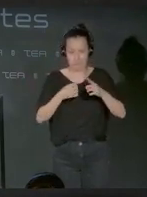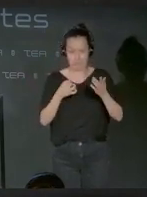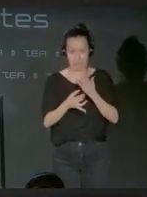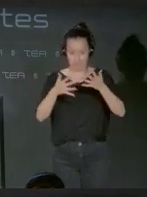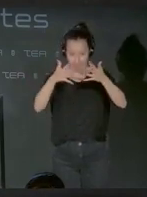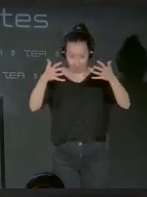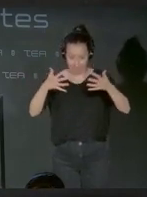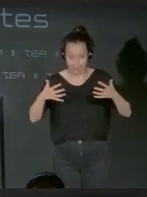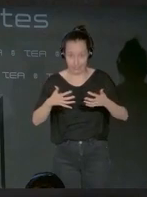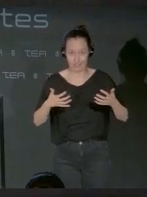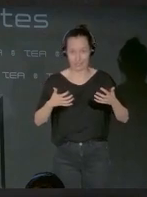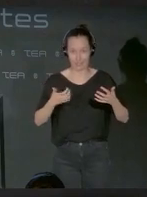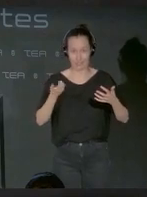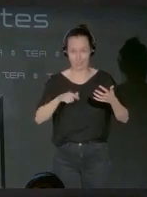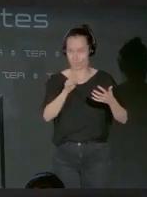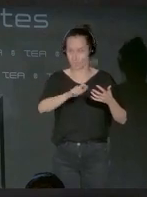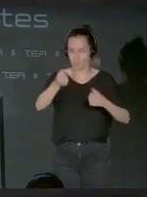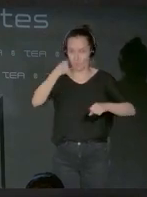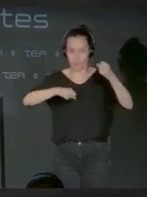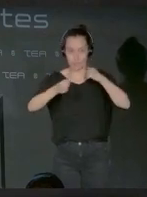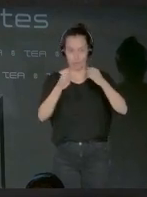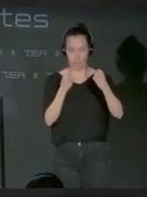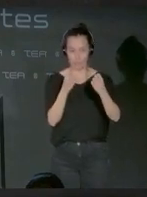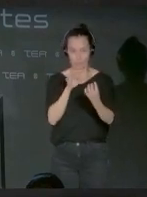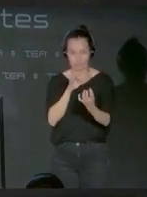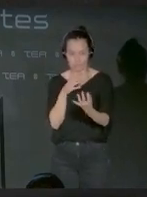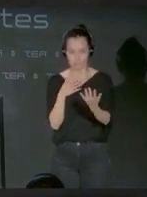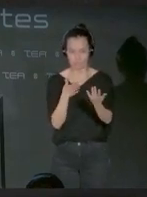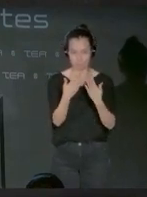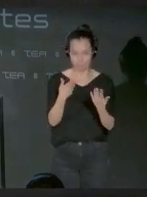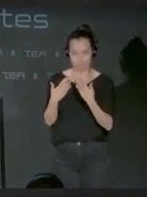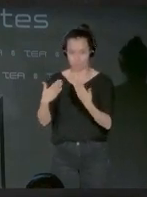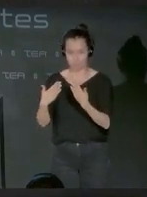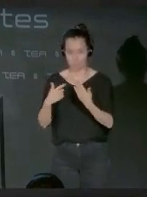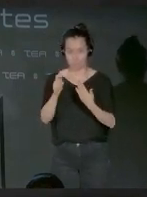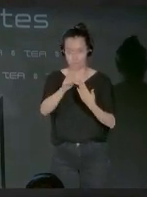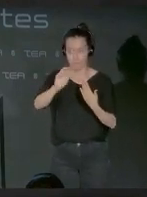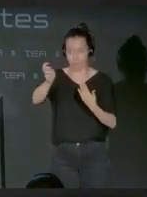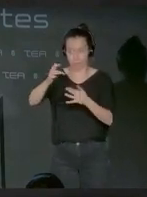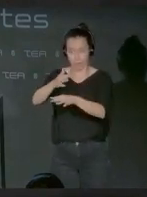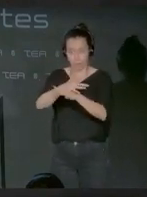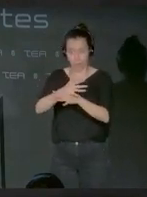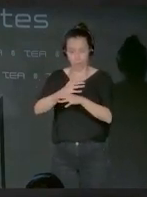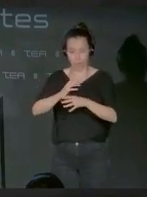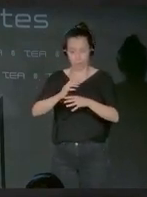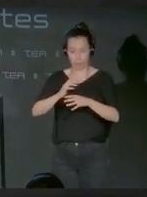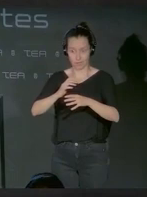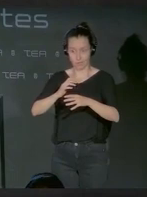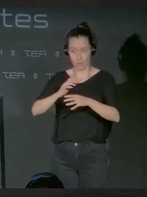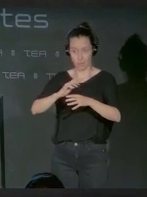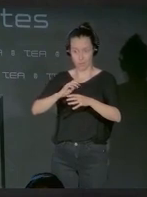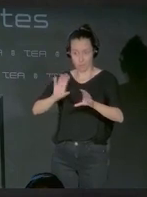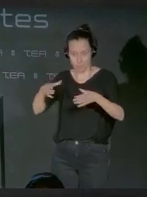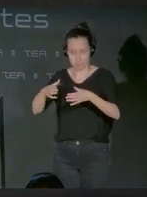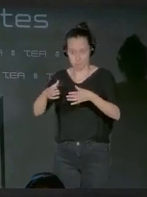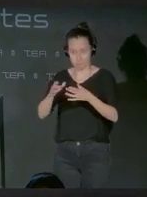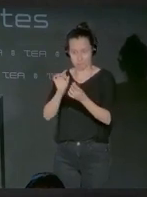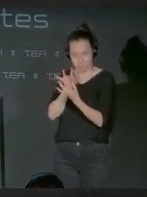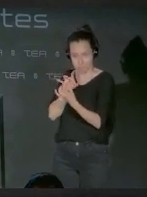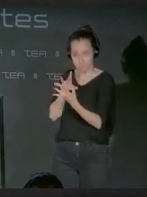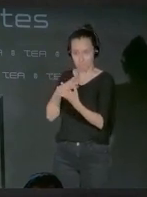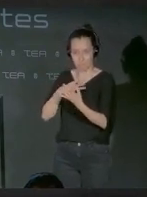la posibilidad de interactuar con los personajes y de hacer comunidad con el resto de jugadores y jugadoras y sobre todo su capacidad de